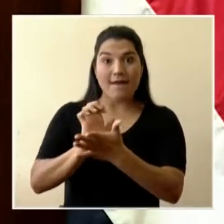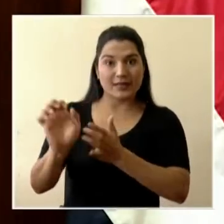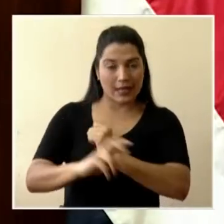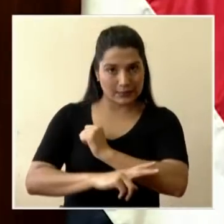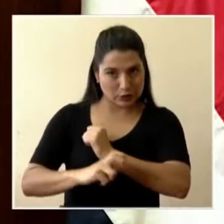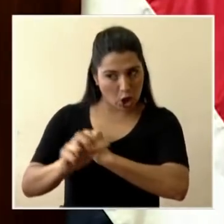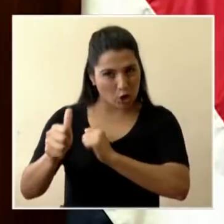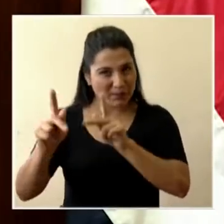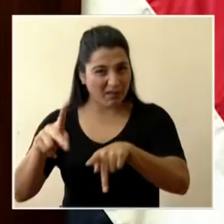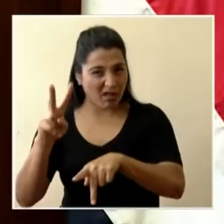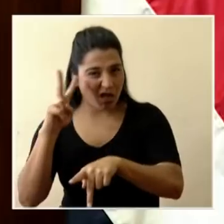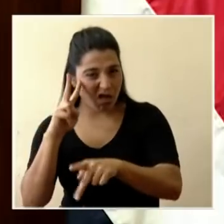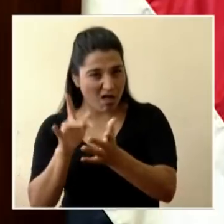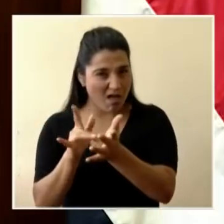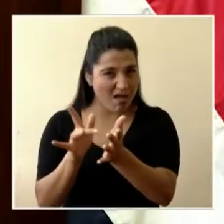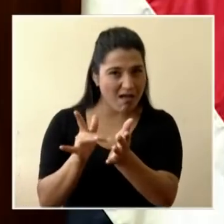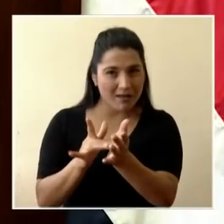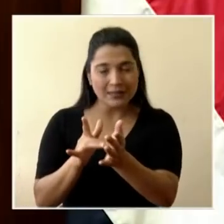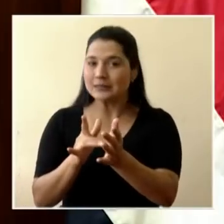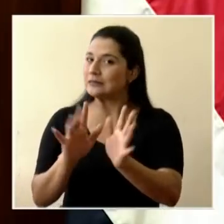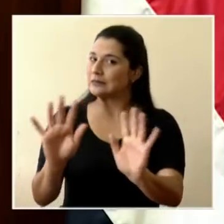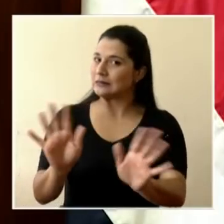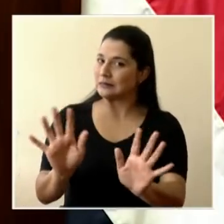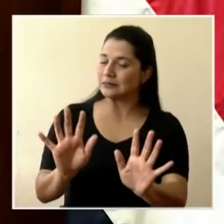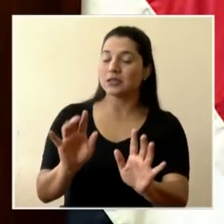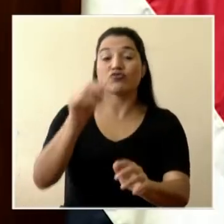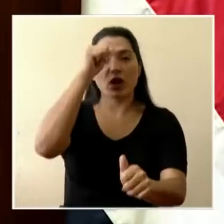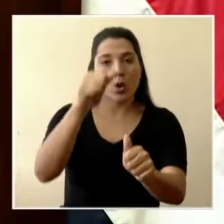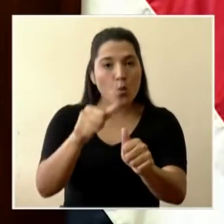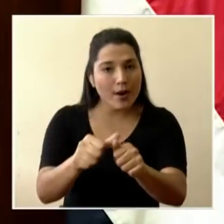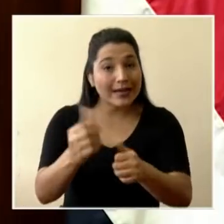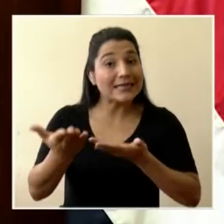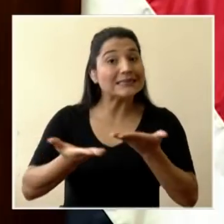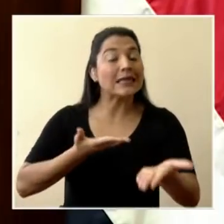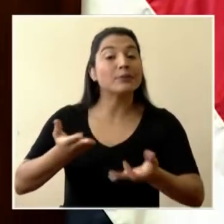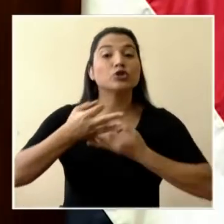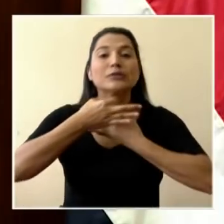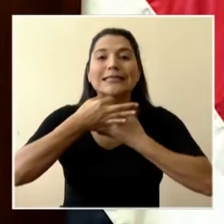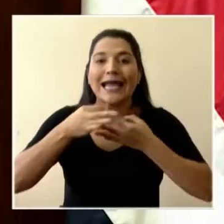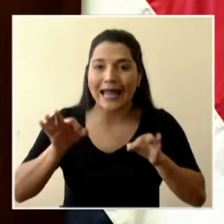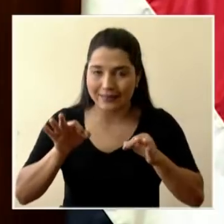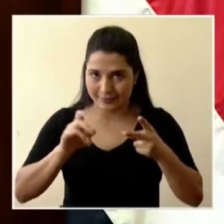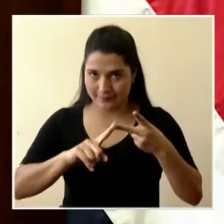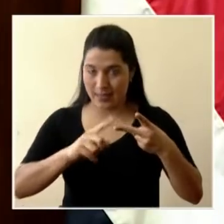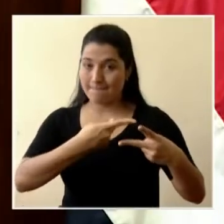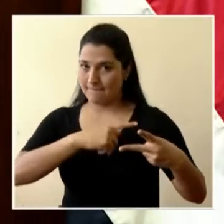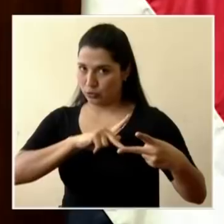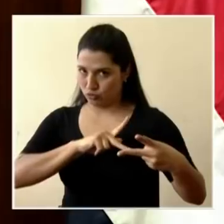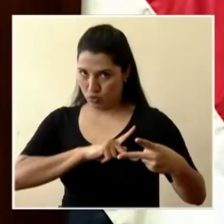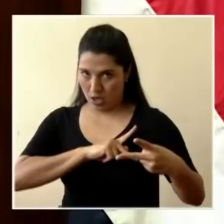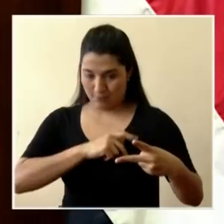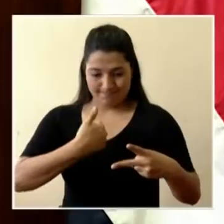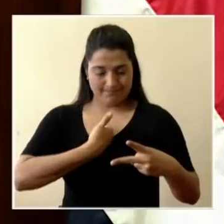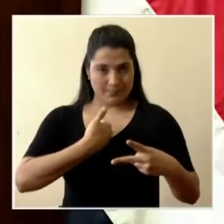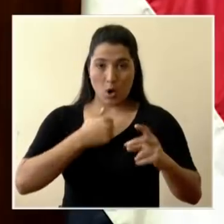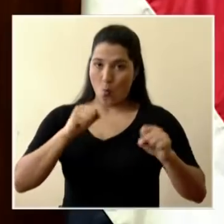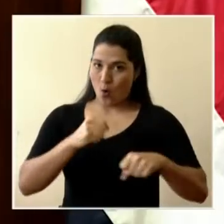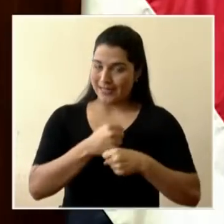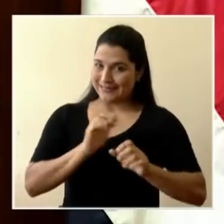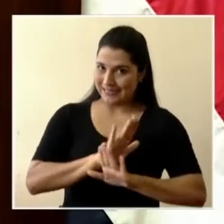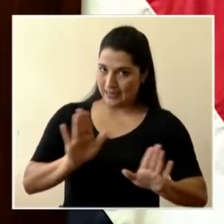trámite es personalísimo y gratuito, no tiene ningún costo. Si usted tiene algún problema con el manejo de